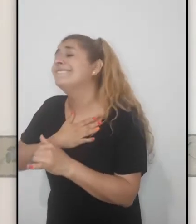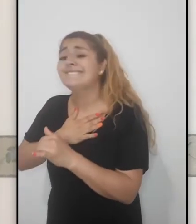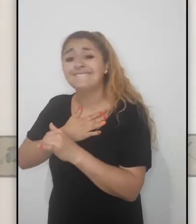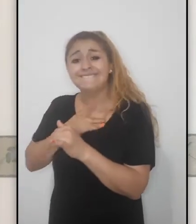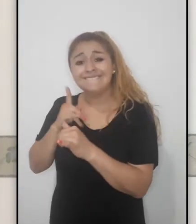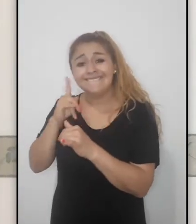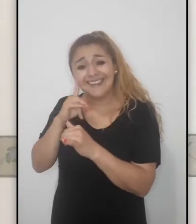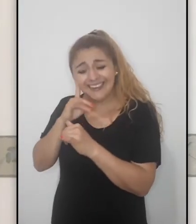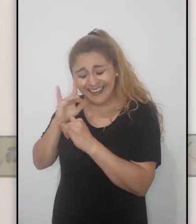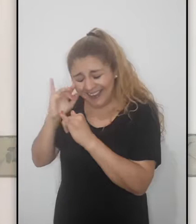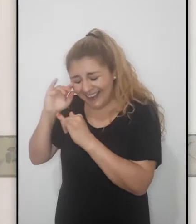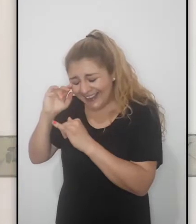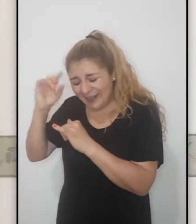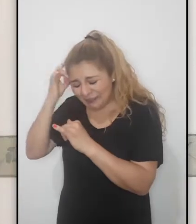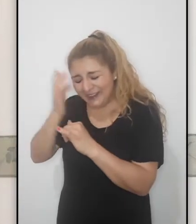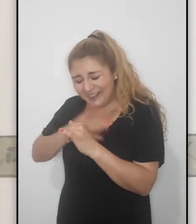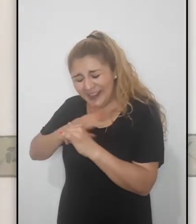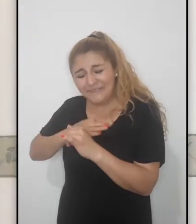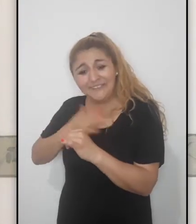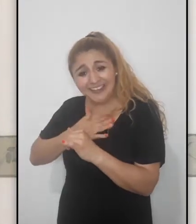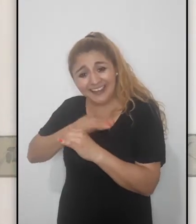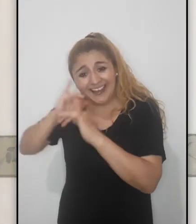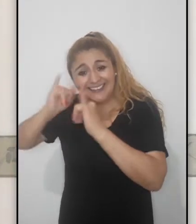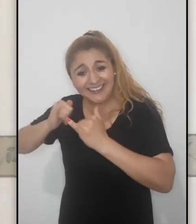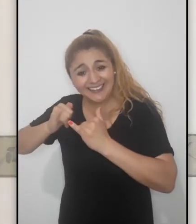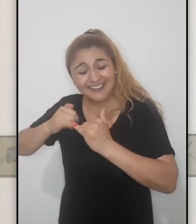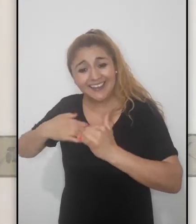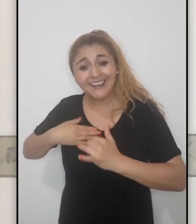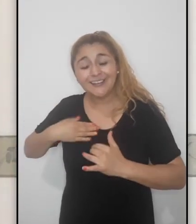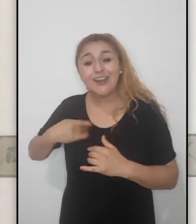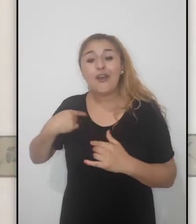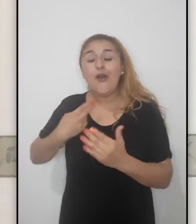cambiar de dirección y todos los días poder ir avanzando